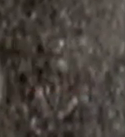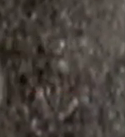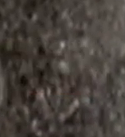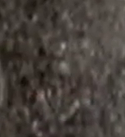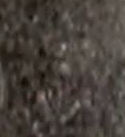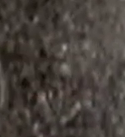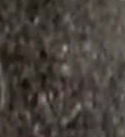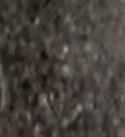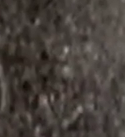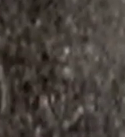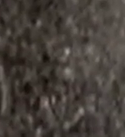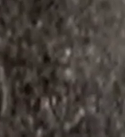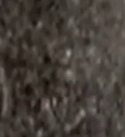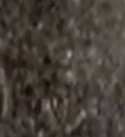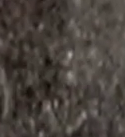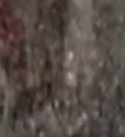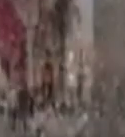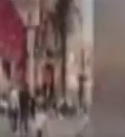la hallaría.